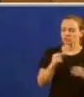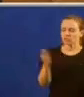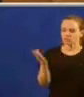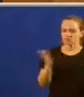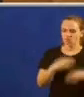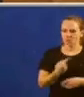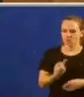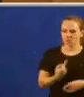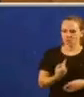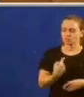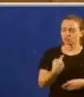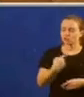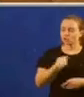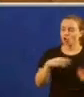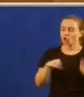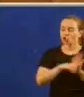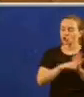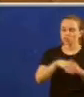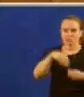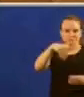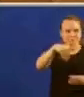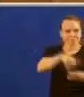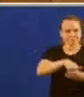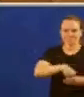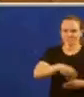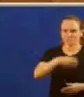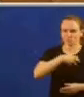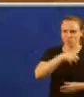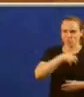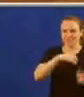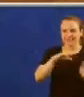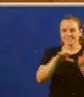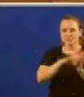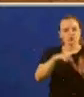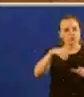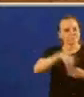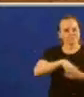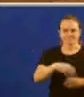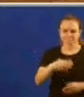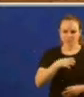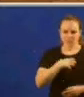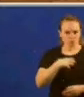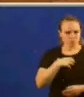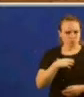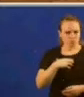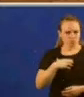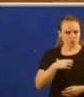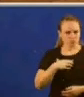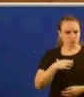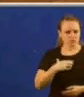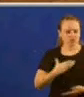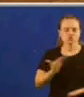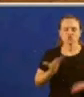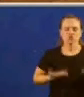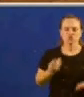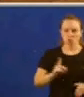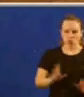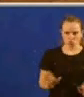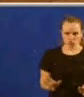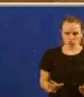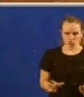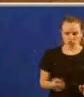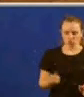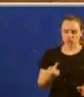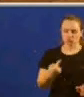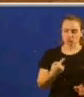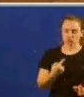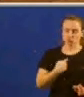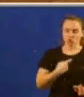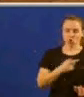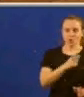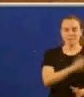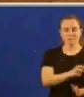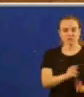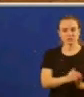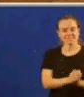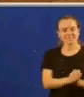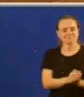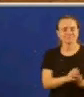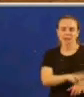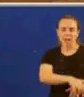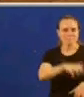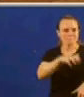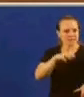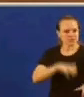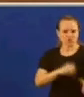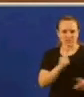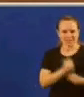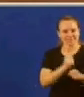non puiden votar nin a Constitución nin o Estatuto e non é xusto que igual que a min e a malloría dos que hoxe vivimos e traballamos en